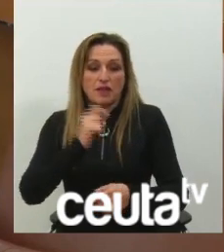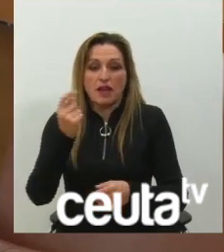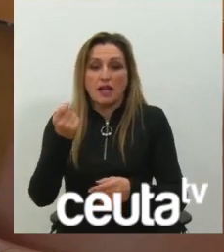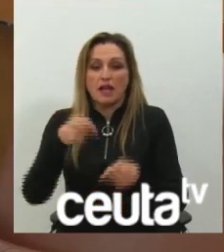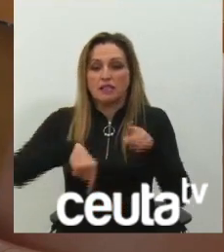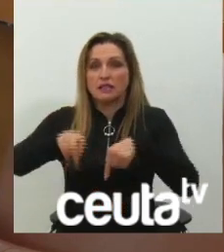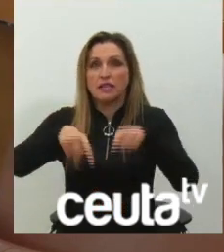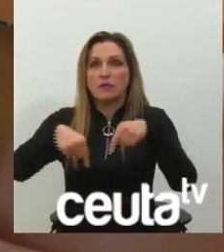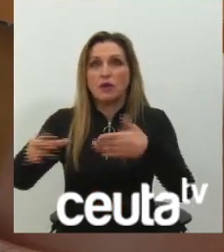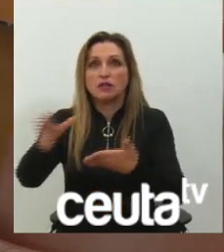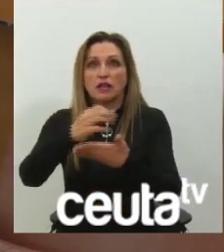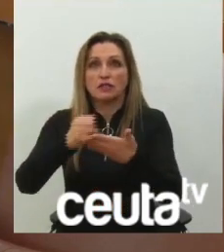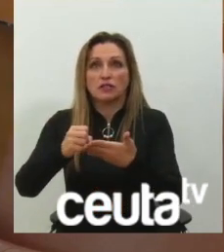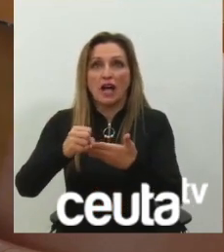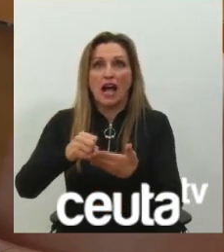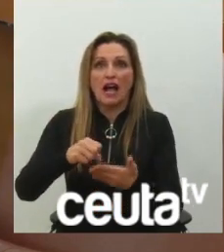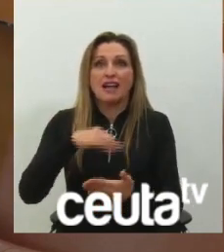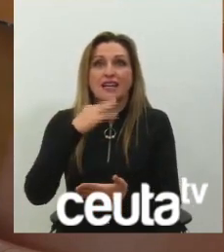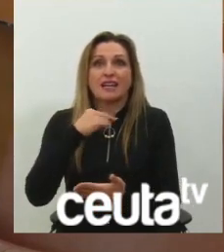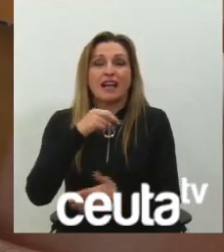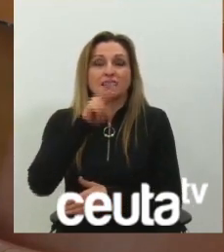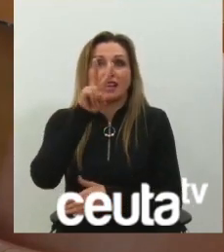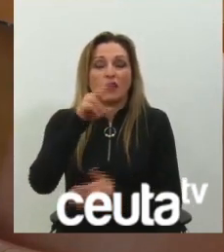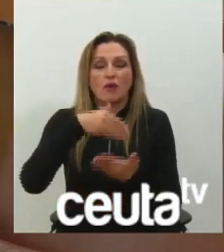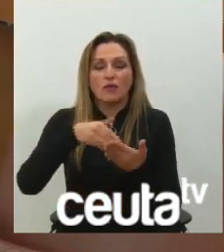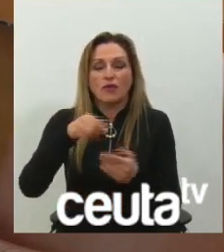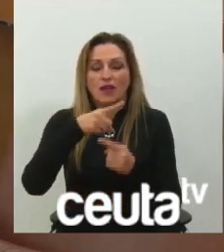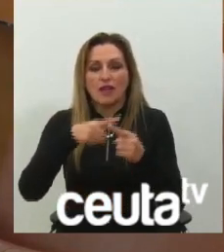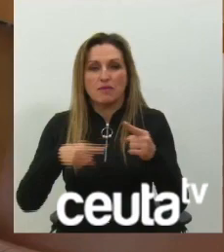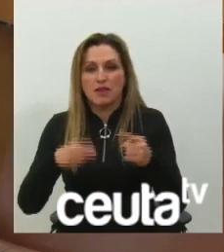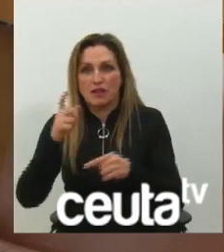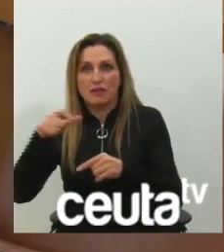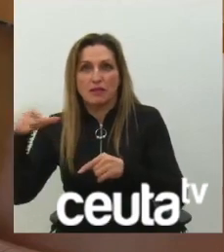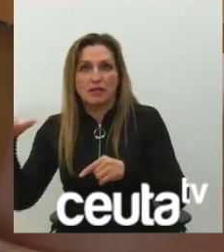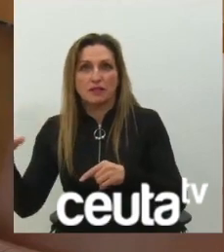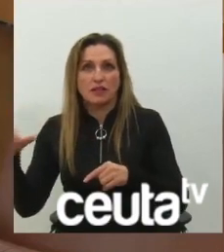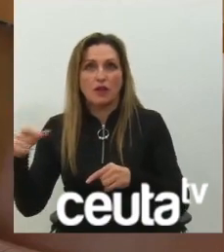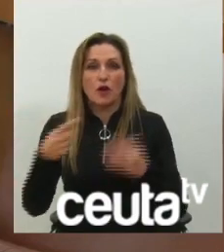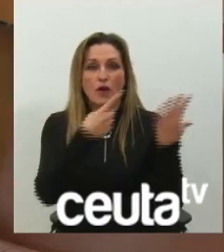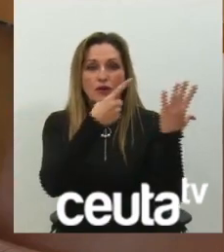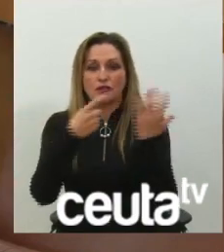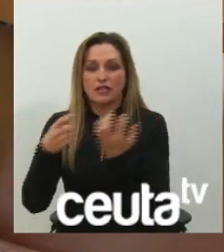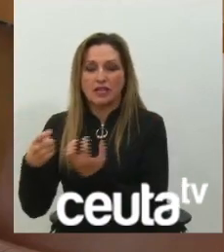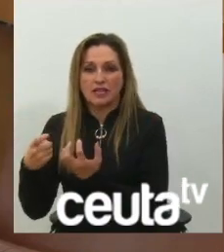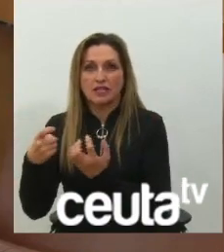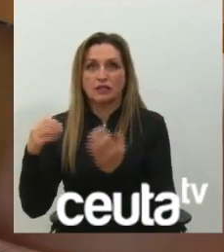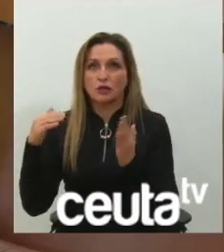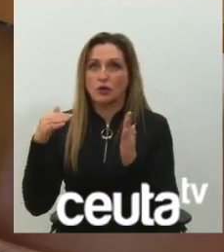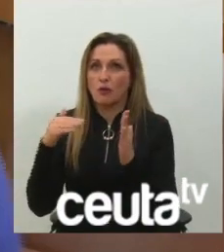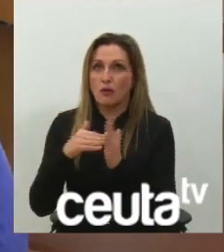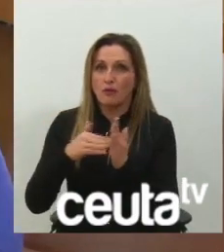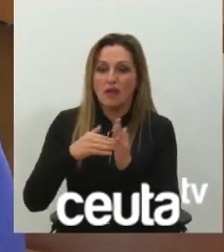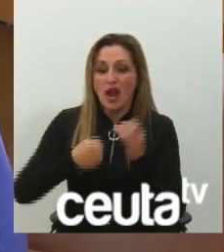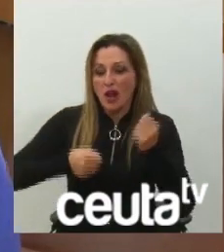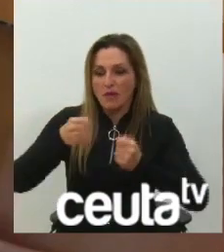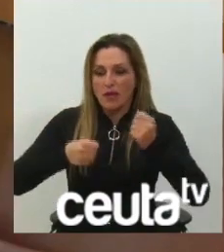a casi dos millones y medio de personas y unos seiscientos mil vehículos eso es lo